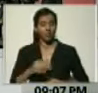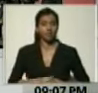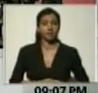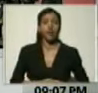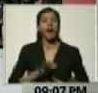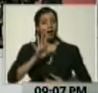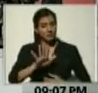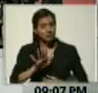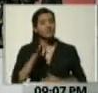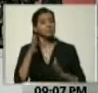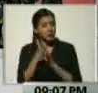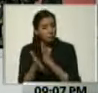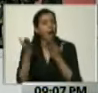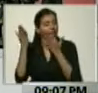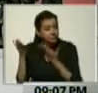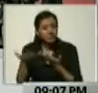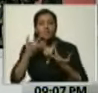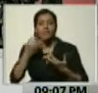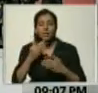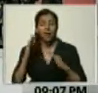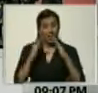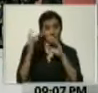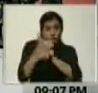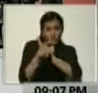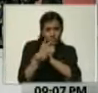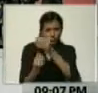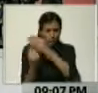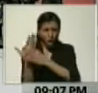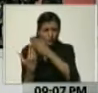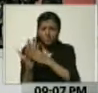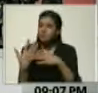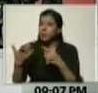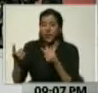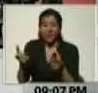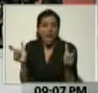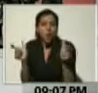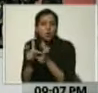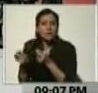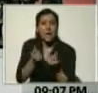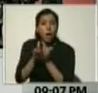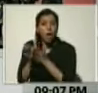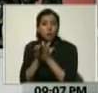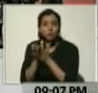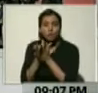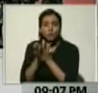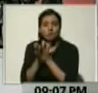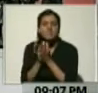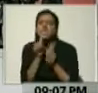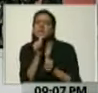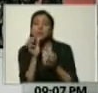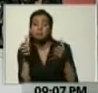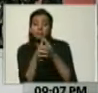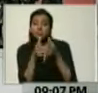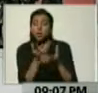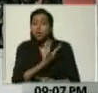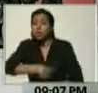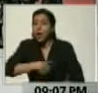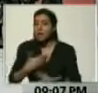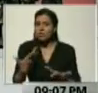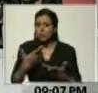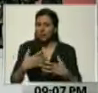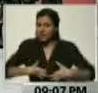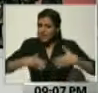Así ocurrió. Miraflores era un sitio de negocios de la burguesía. Y eso es lo que ellos quieren, que